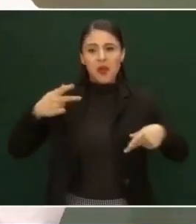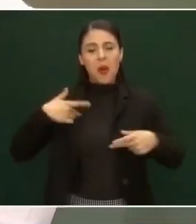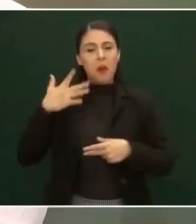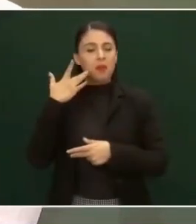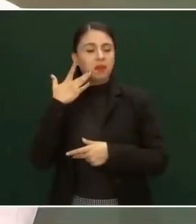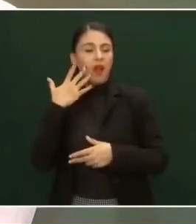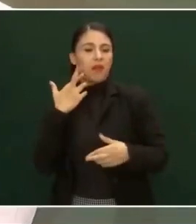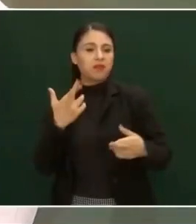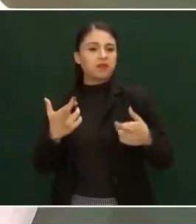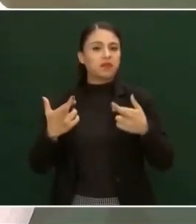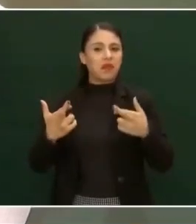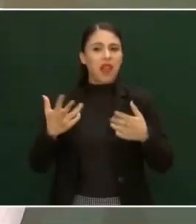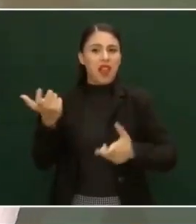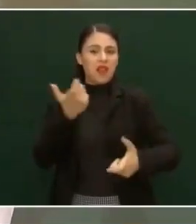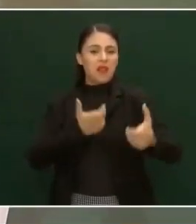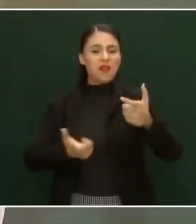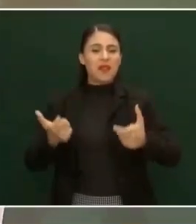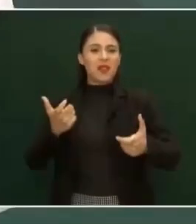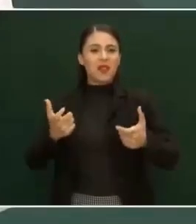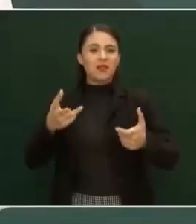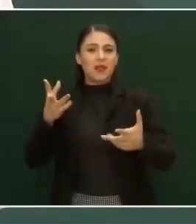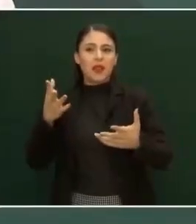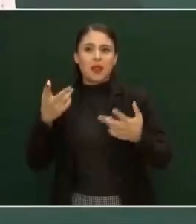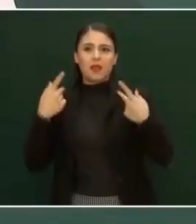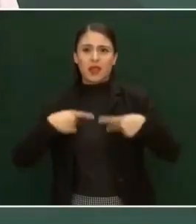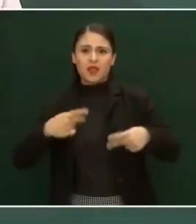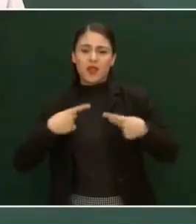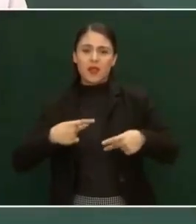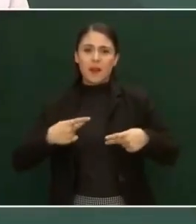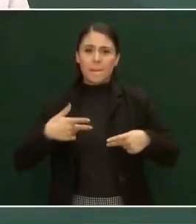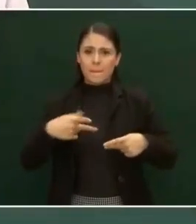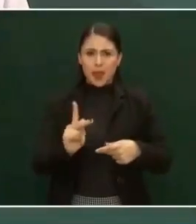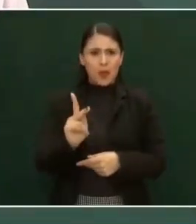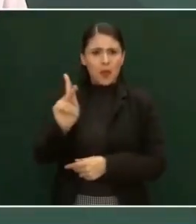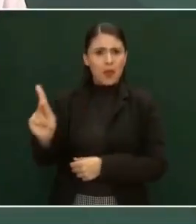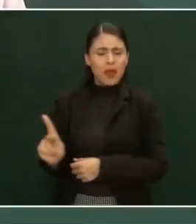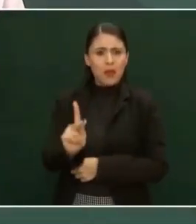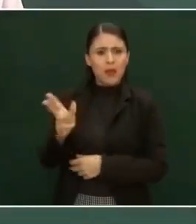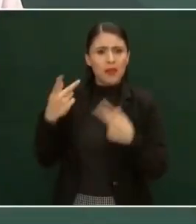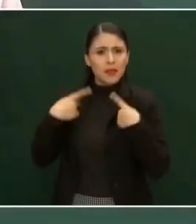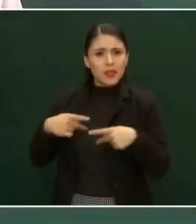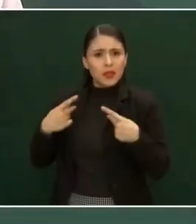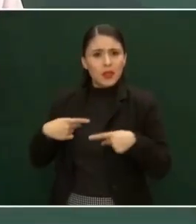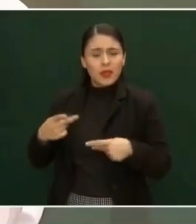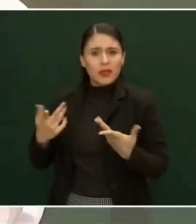del poder económico del poder político pero no los pueblos